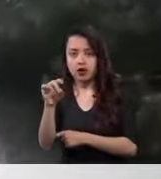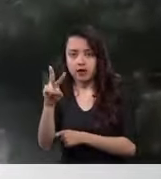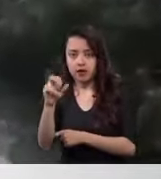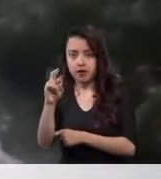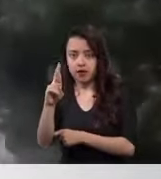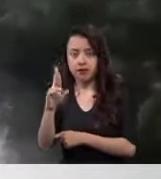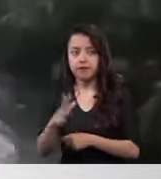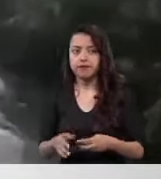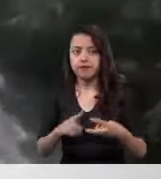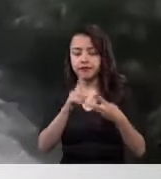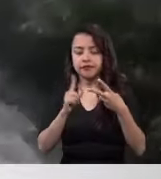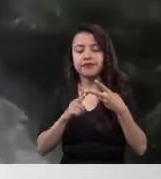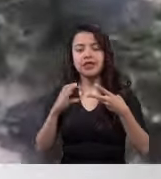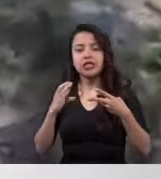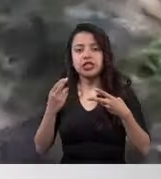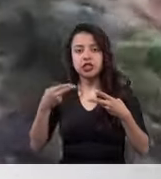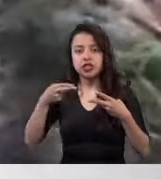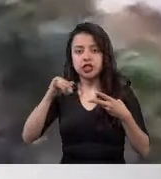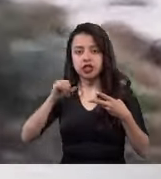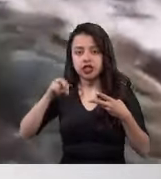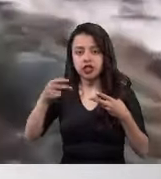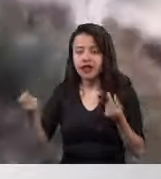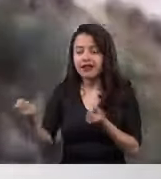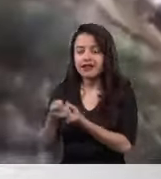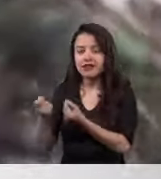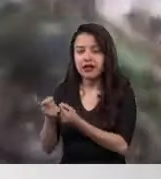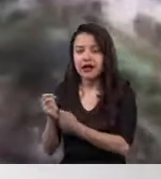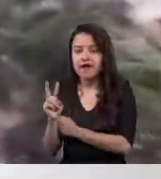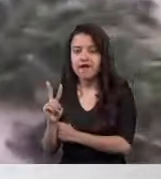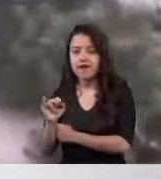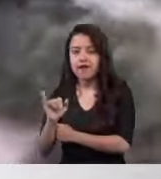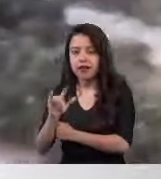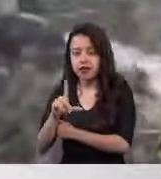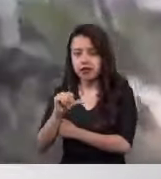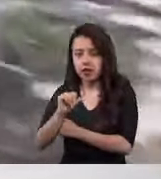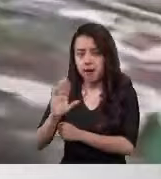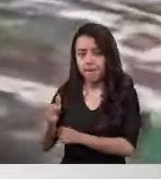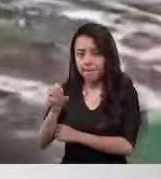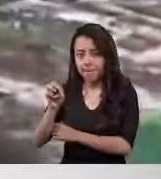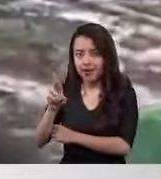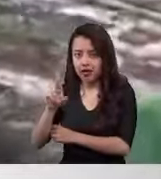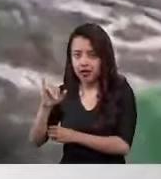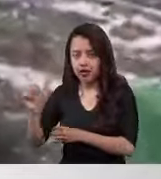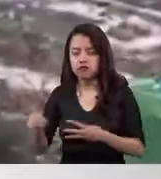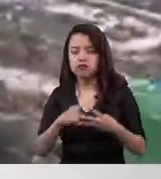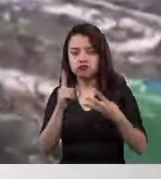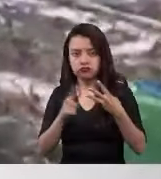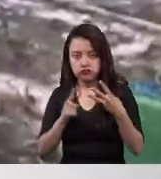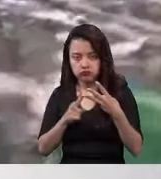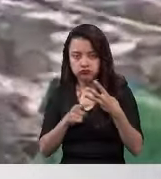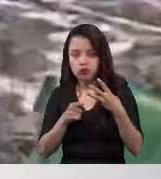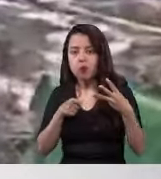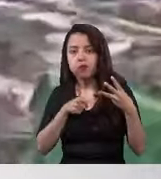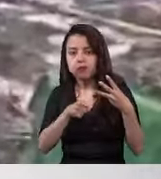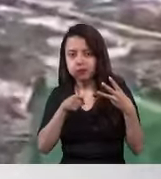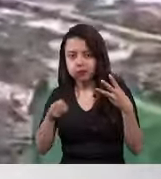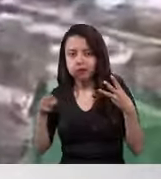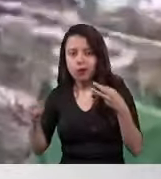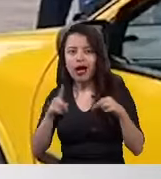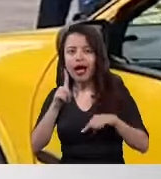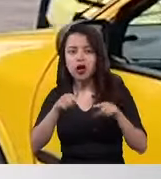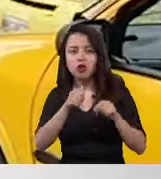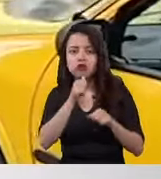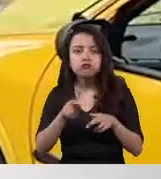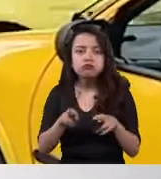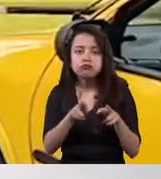creciente a la altura del municipio de Villa María y en Manizales, la capital del departamento, han resultado también afectados algunos barrios por las fuertes precipitaciones.